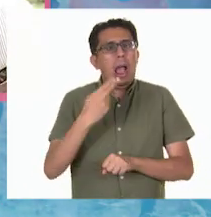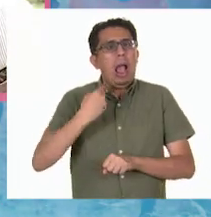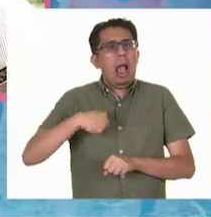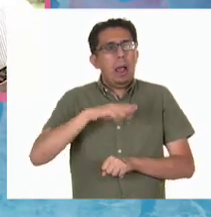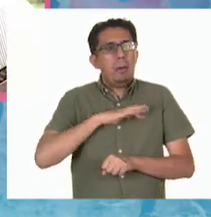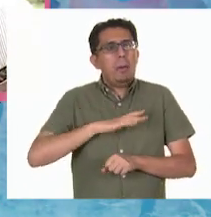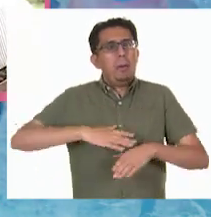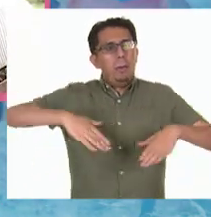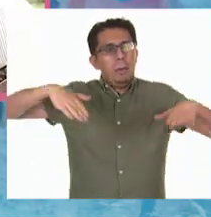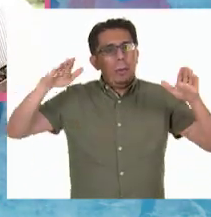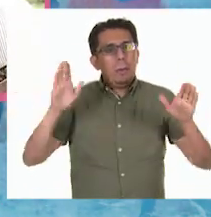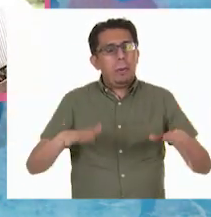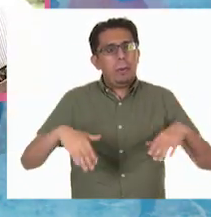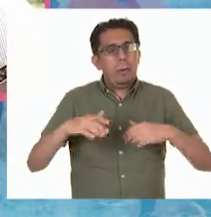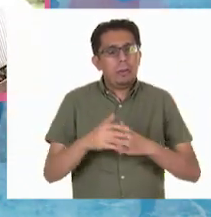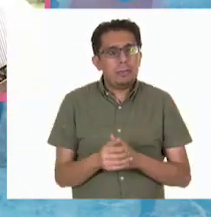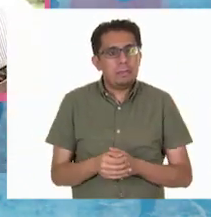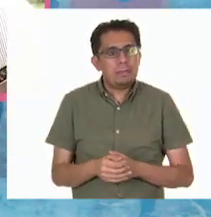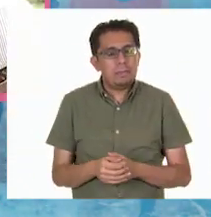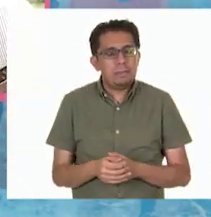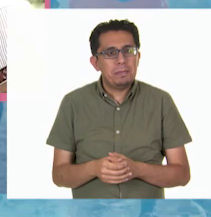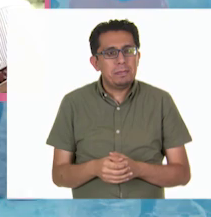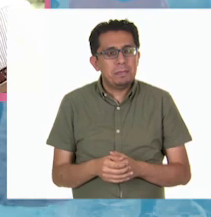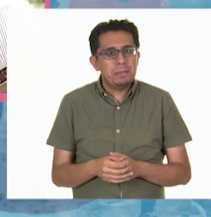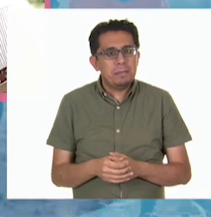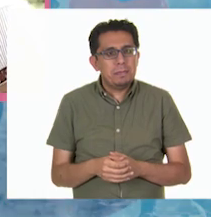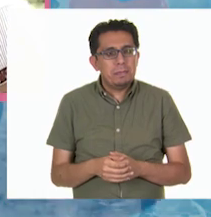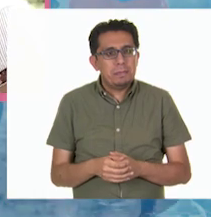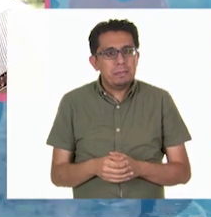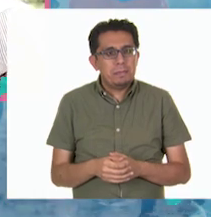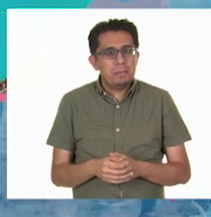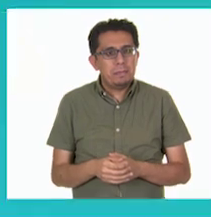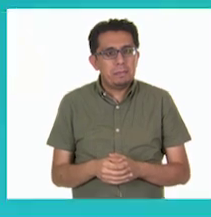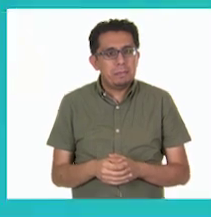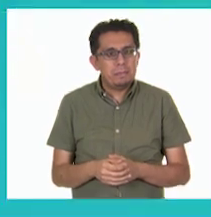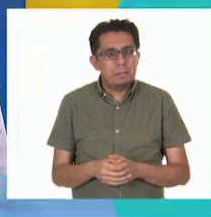kunda kwa, nyatsa abiyo.